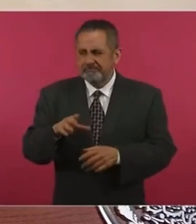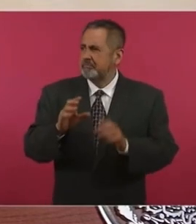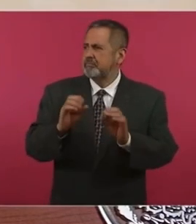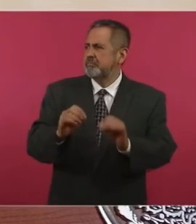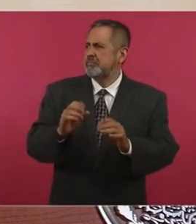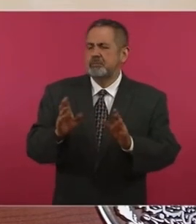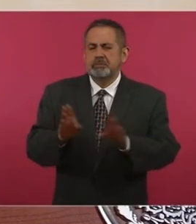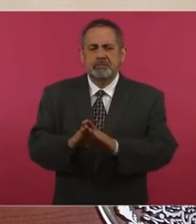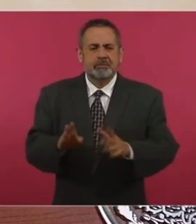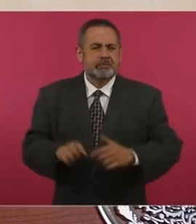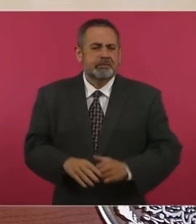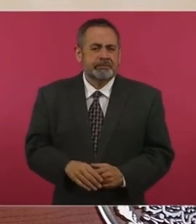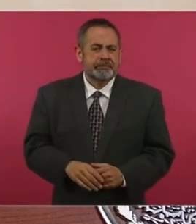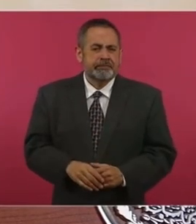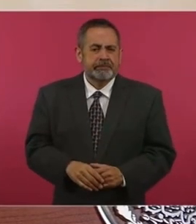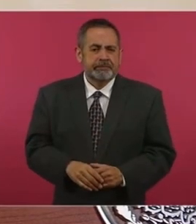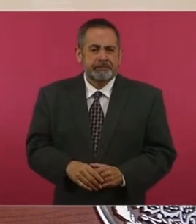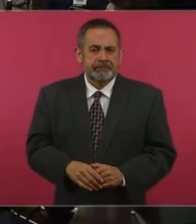crímenes